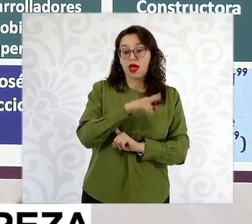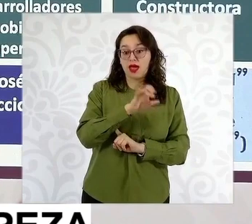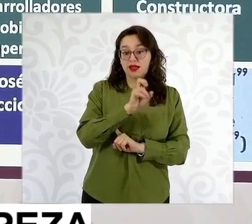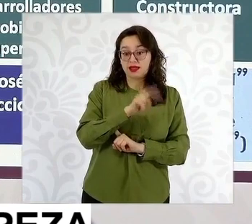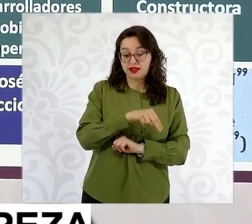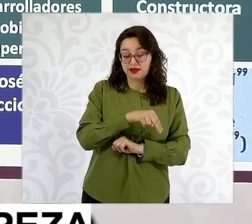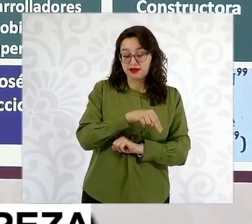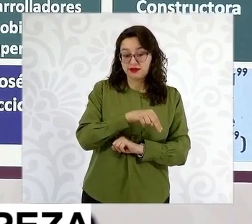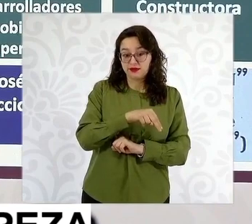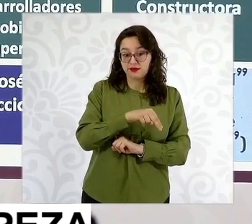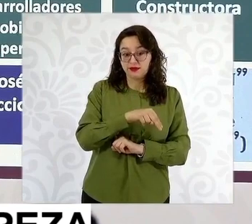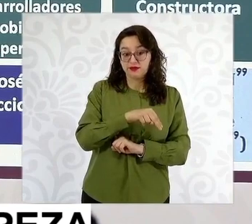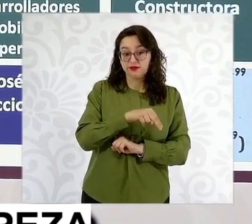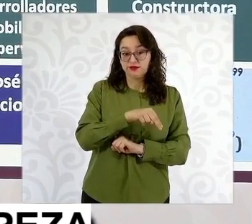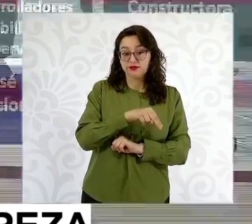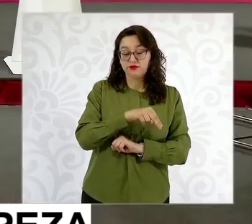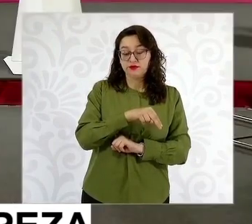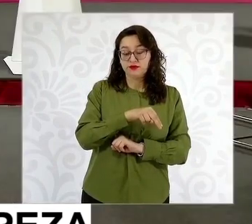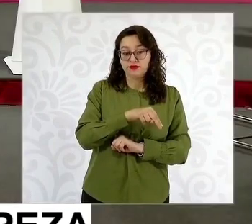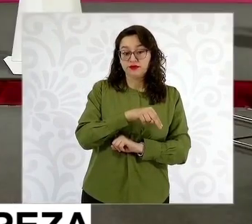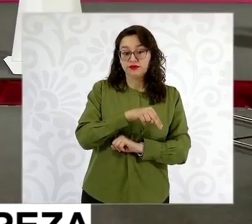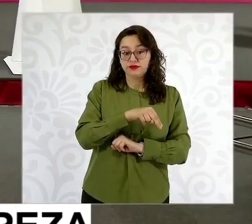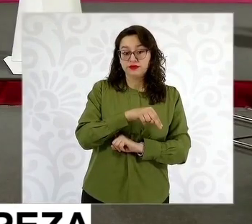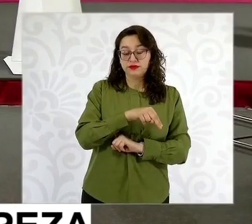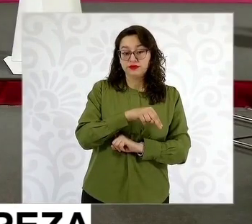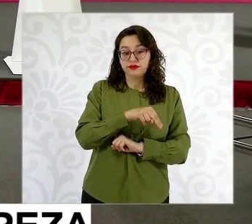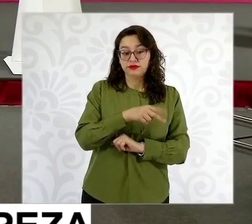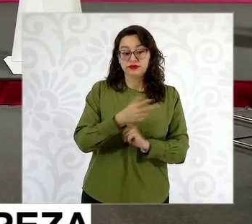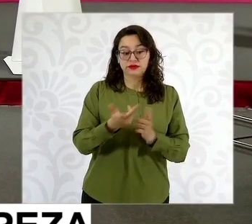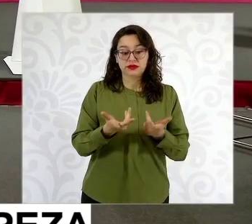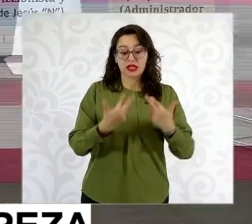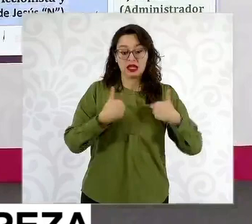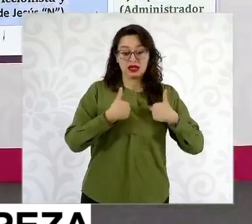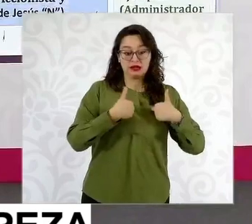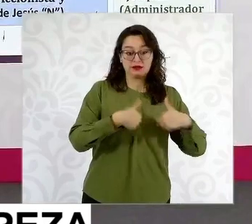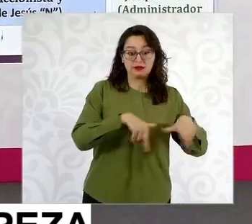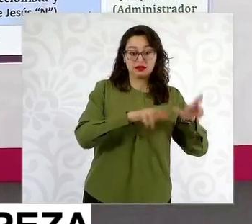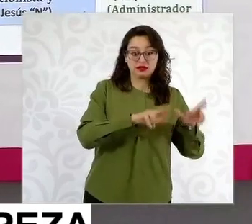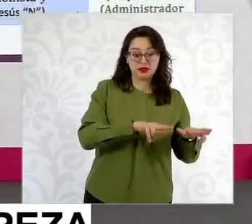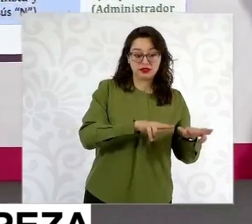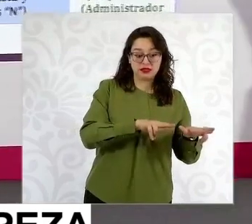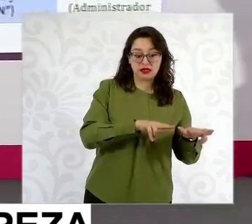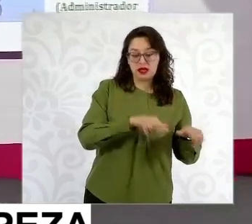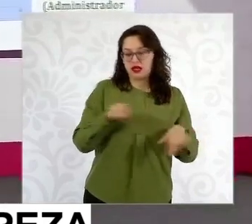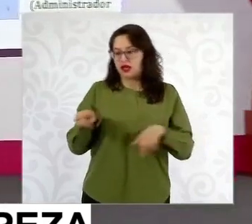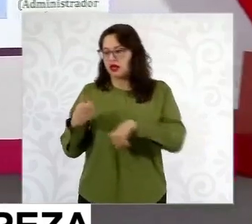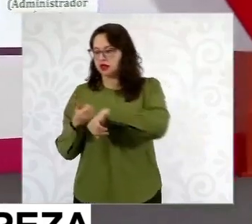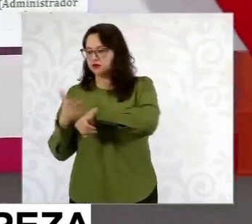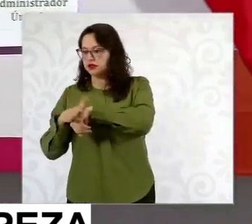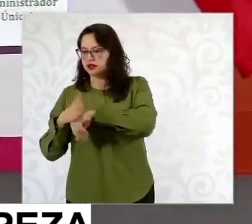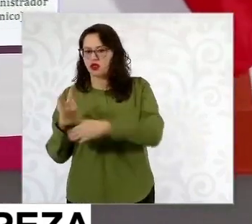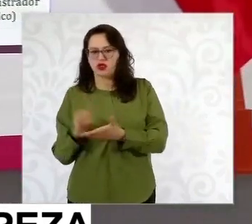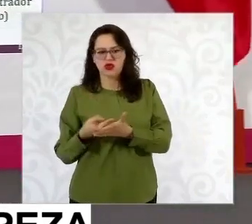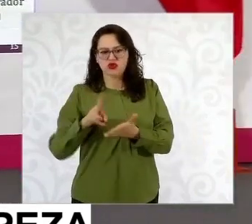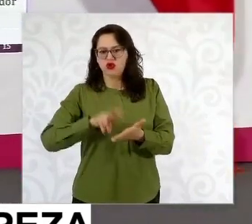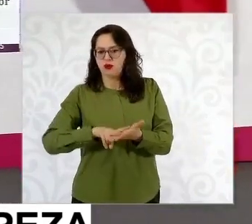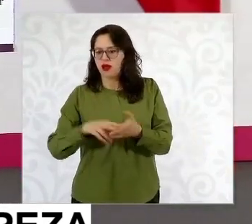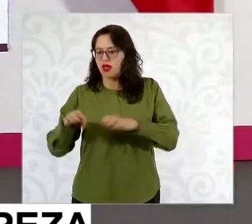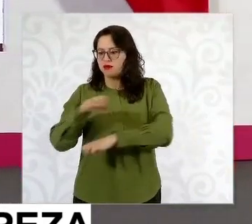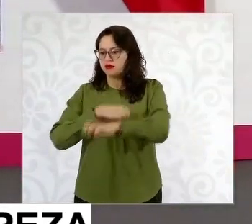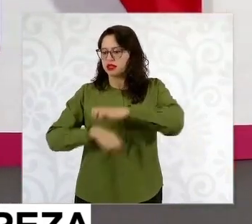de esa constructora. Aquí es comisario en esta y aquí es el administrador único en esta otra